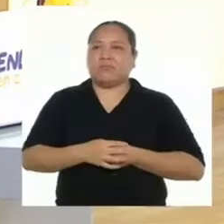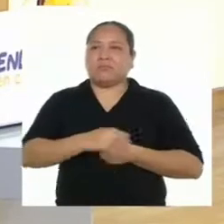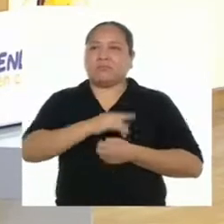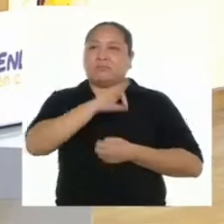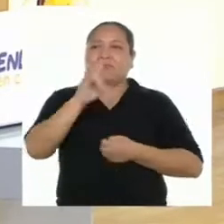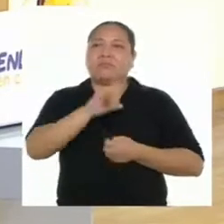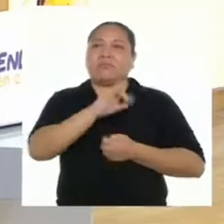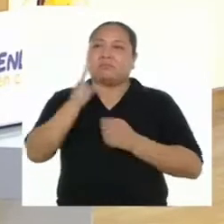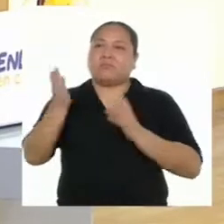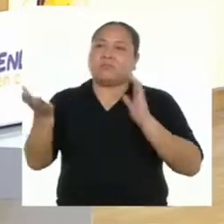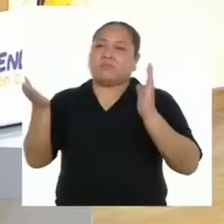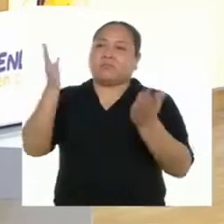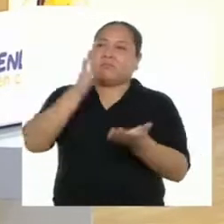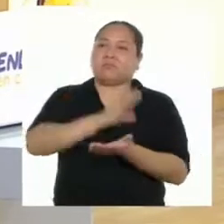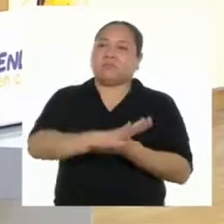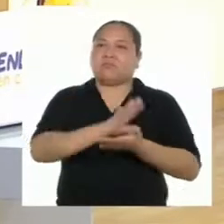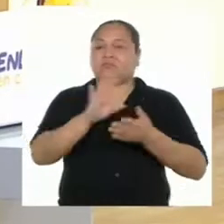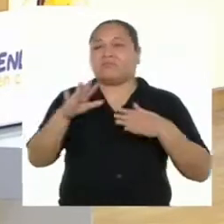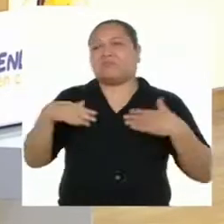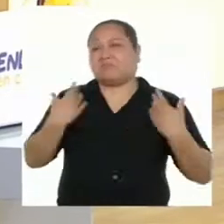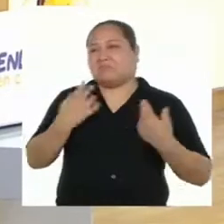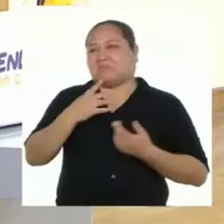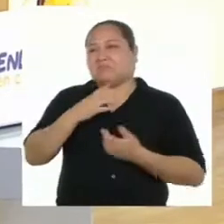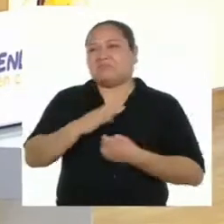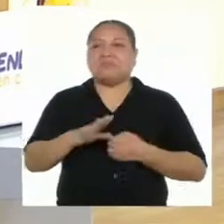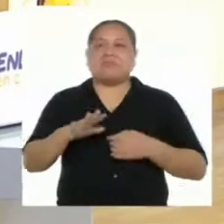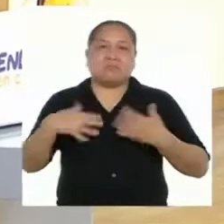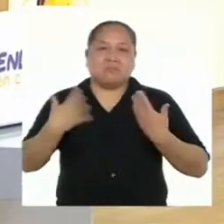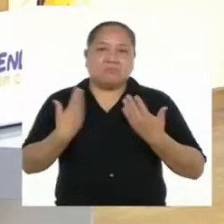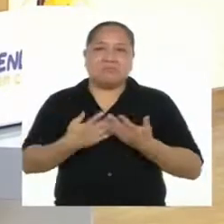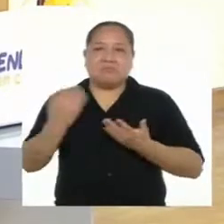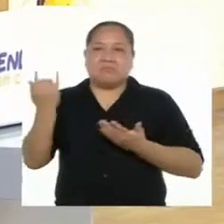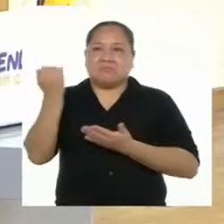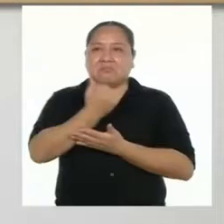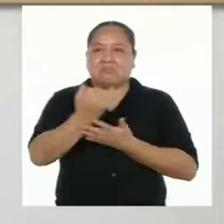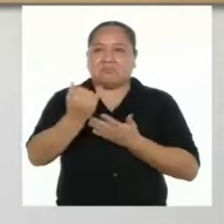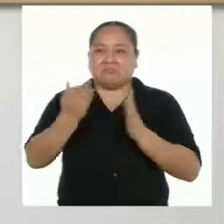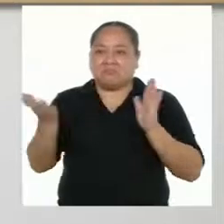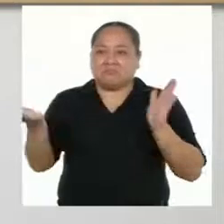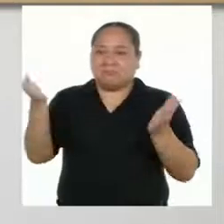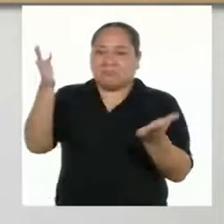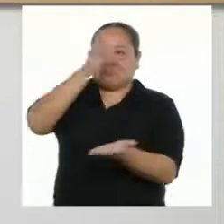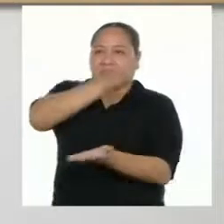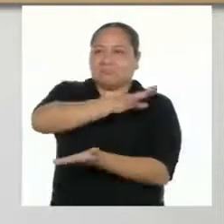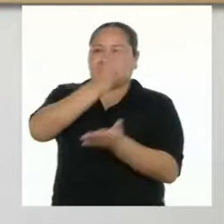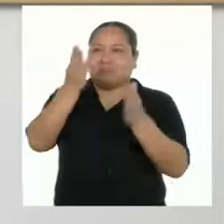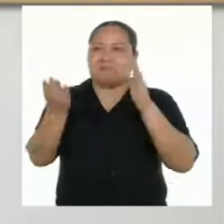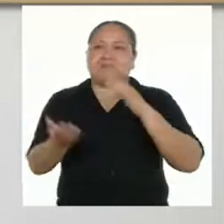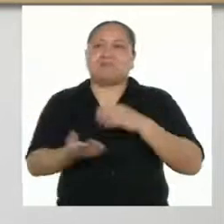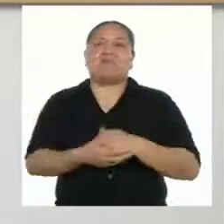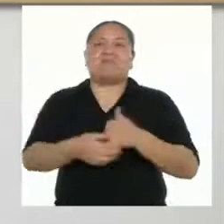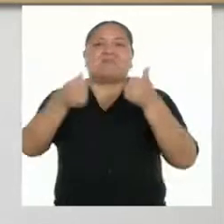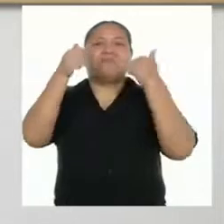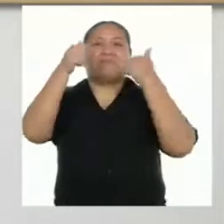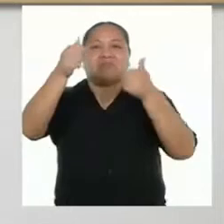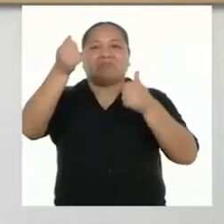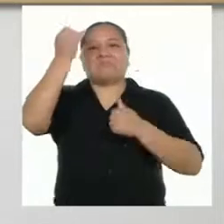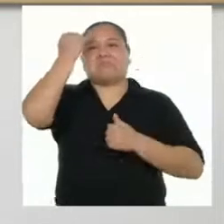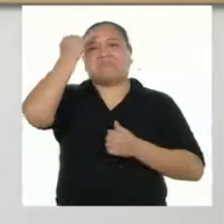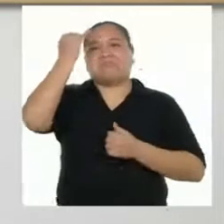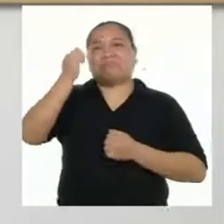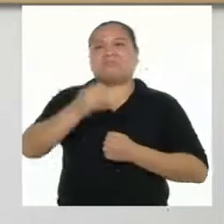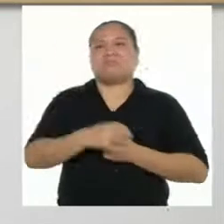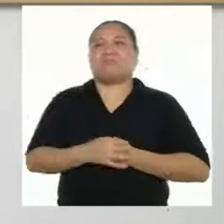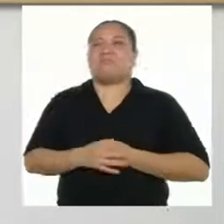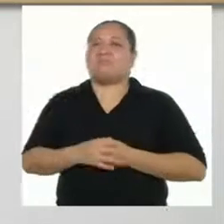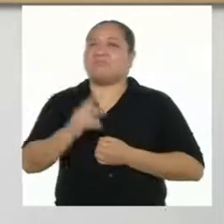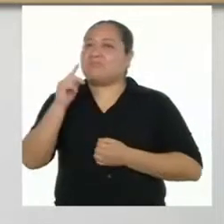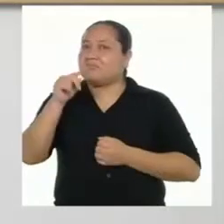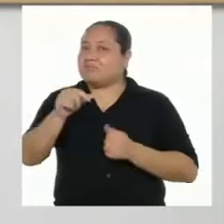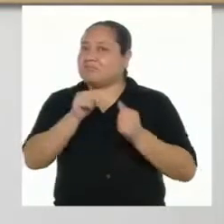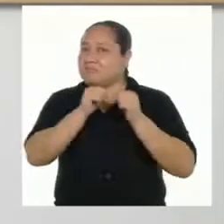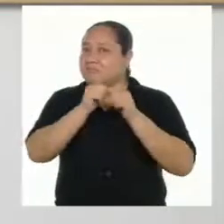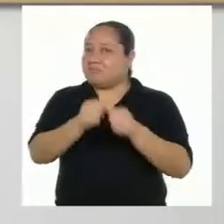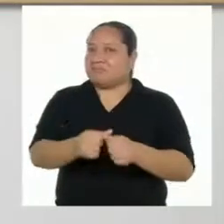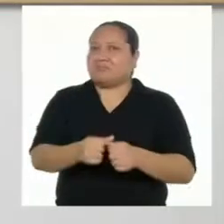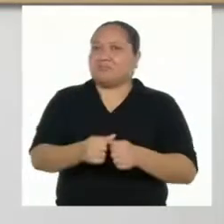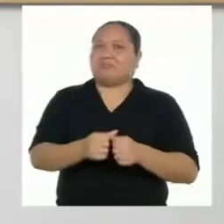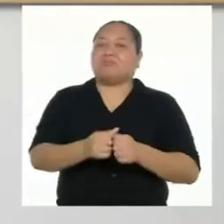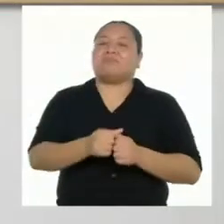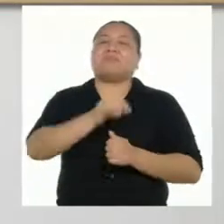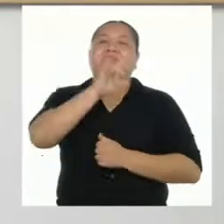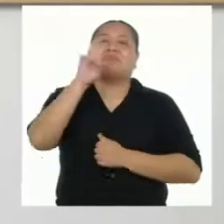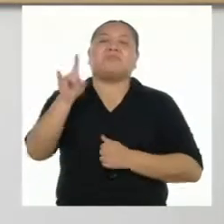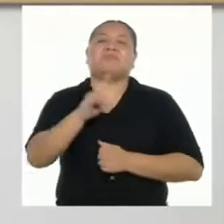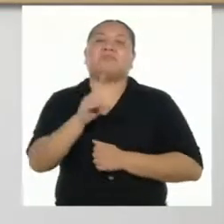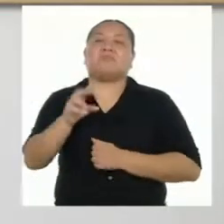Están usados de un lado, pero podemos dibujar lo que queramos si le damos la vuelta. Genial, buena idea. Así nos mantenemos reusando